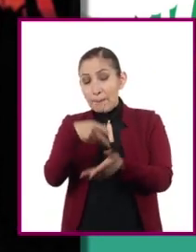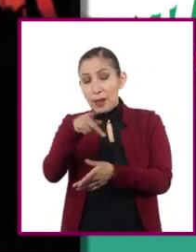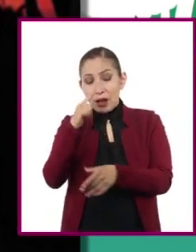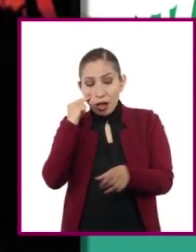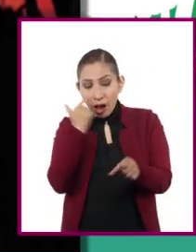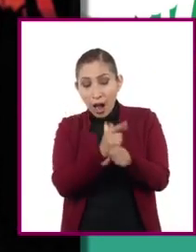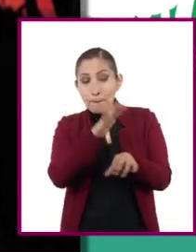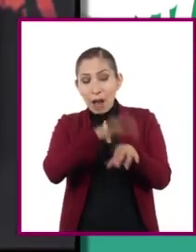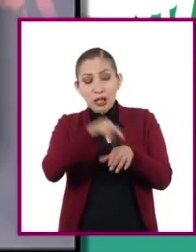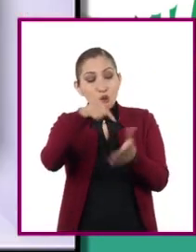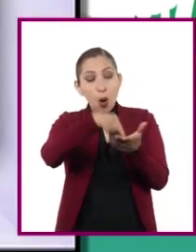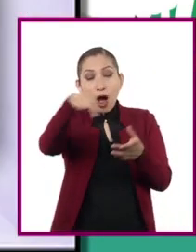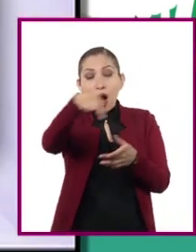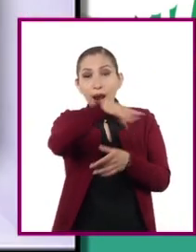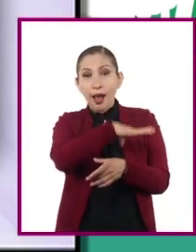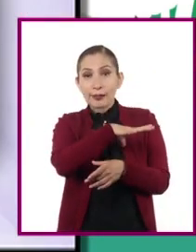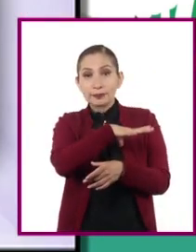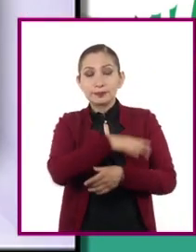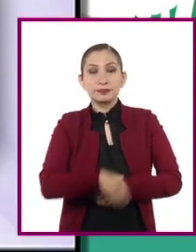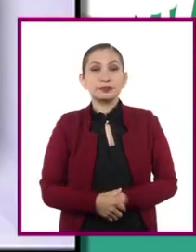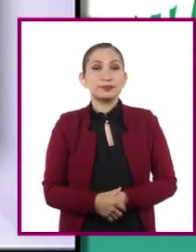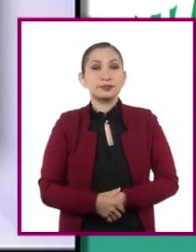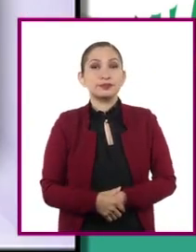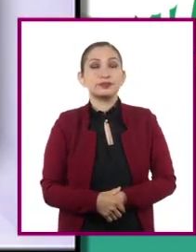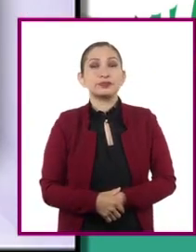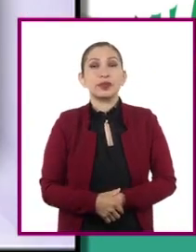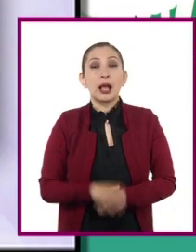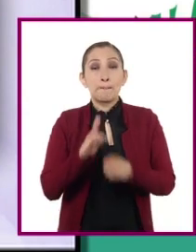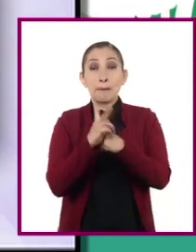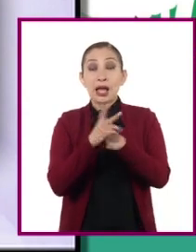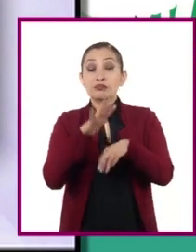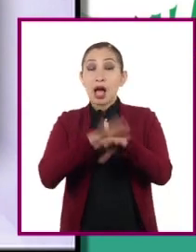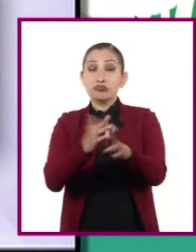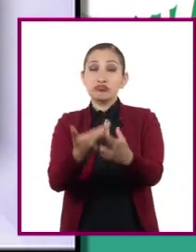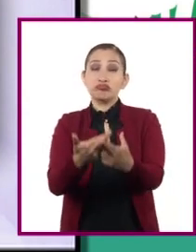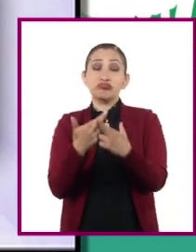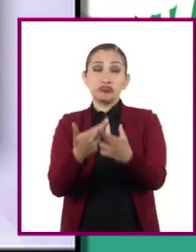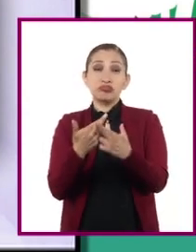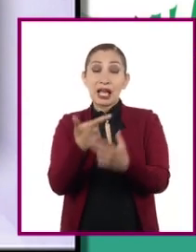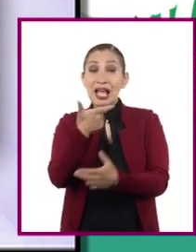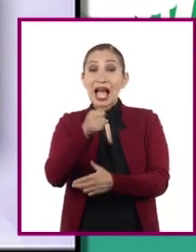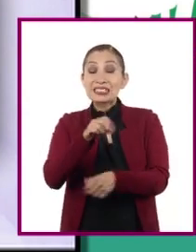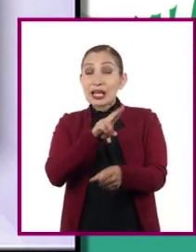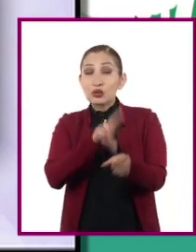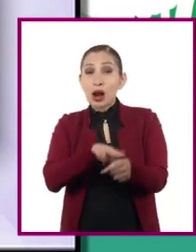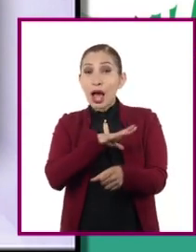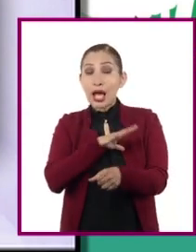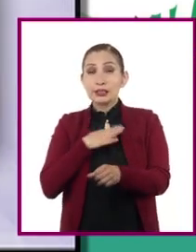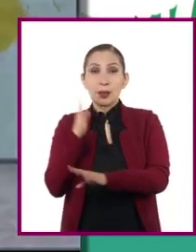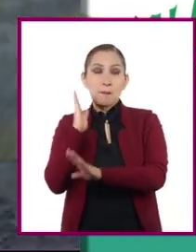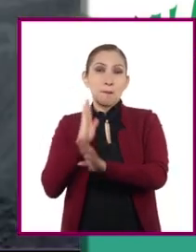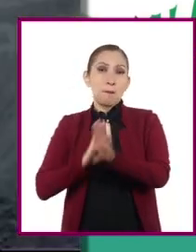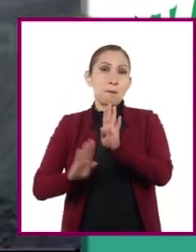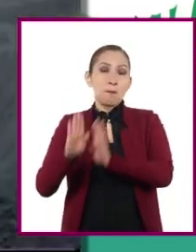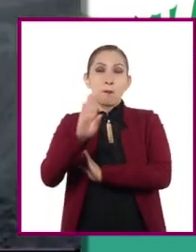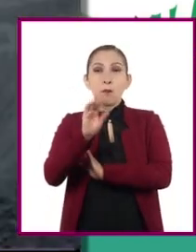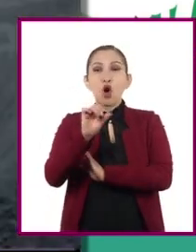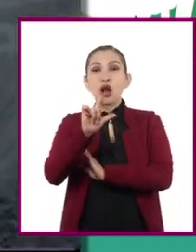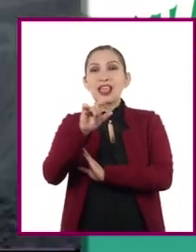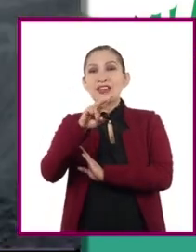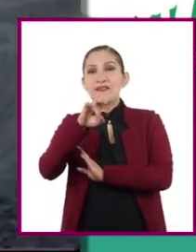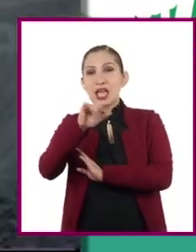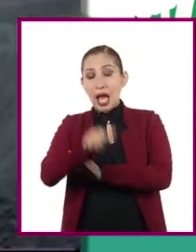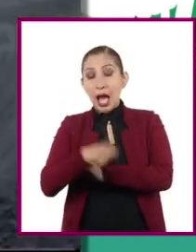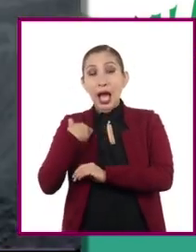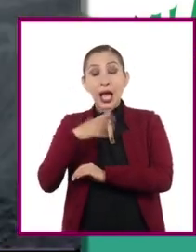se han descubierto más yacimientos. El país con más reservas probadas de gas natural es Bolivia. Por